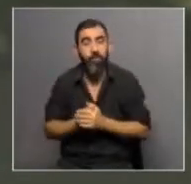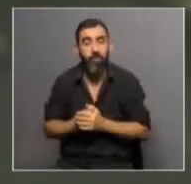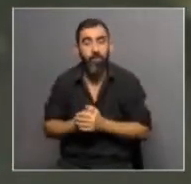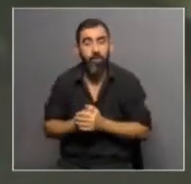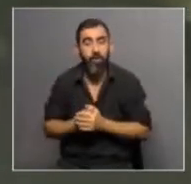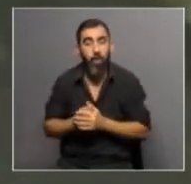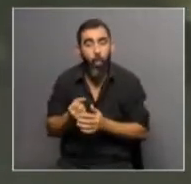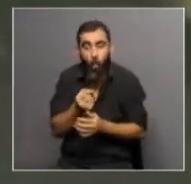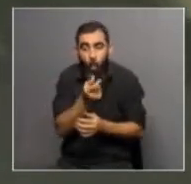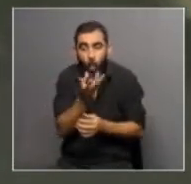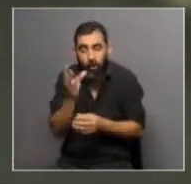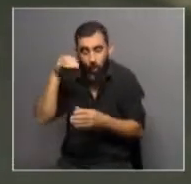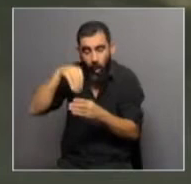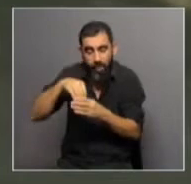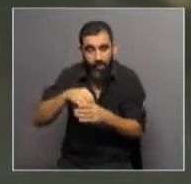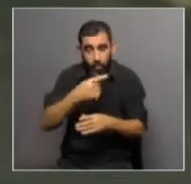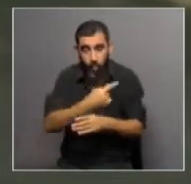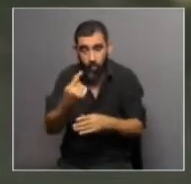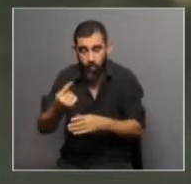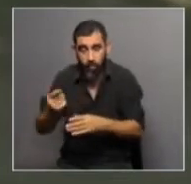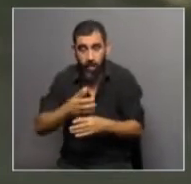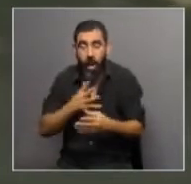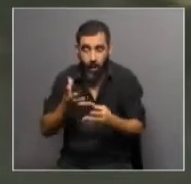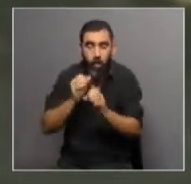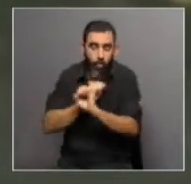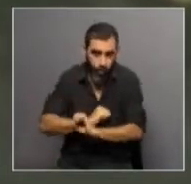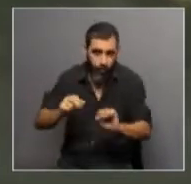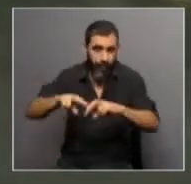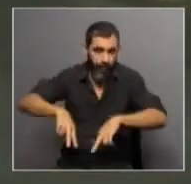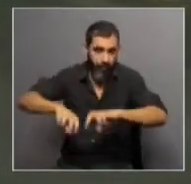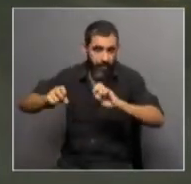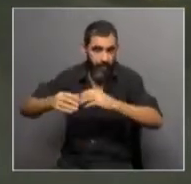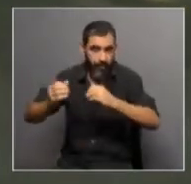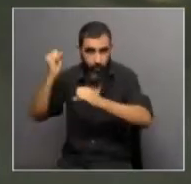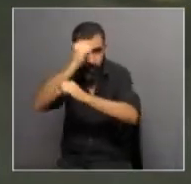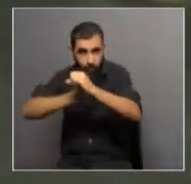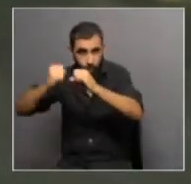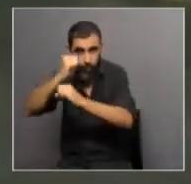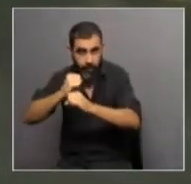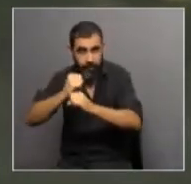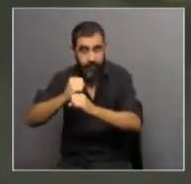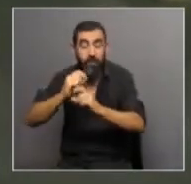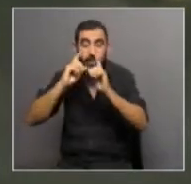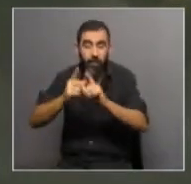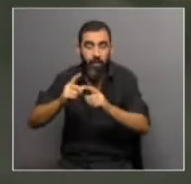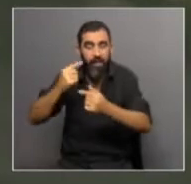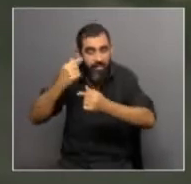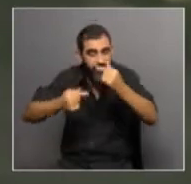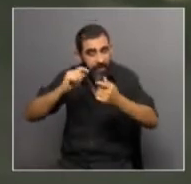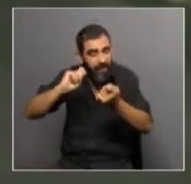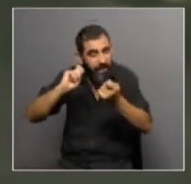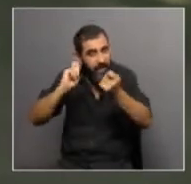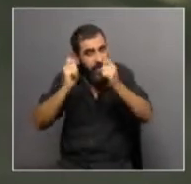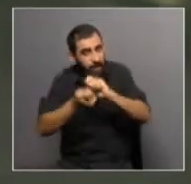las moléculas de estos alergenos, ahora que tenemos medios disponibles más avanzados, y también las variaciones de